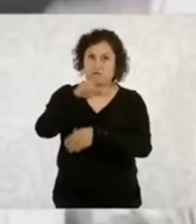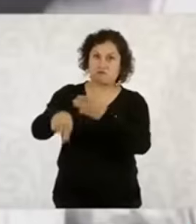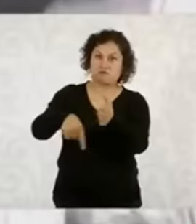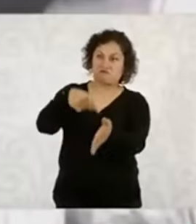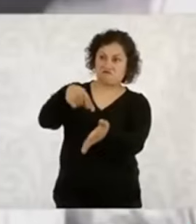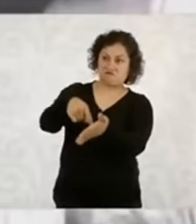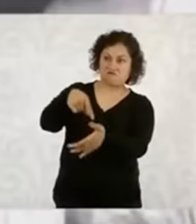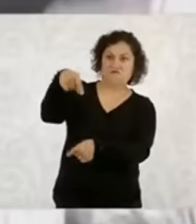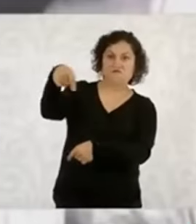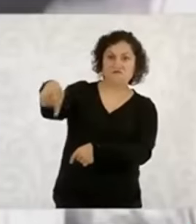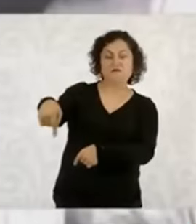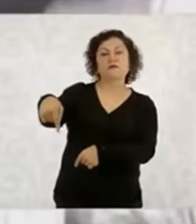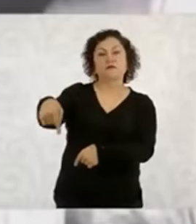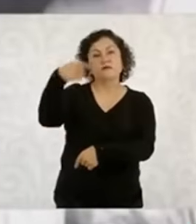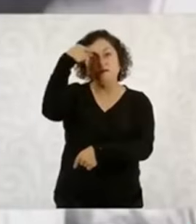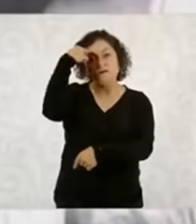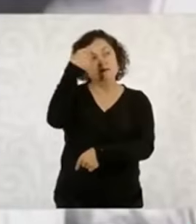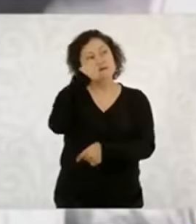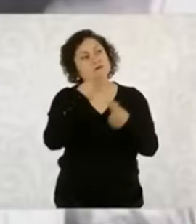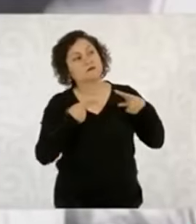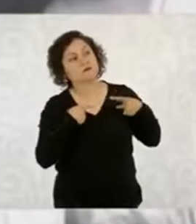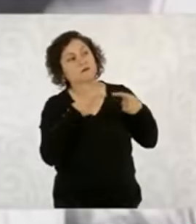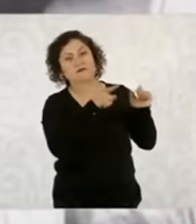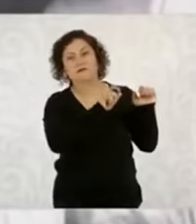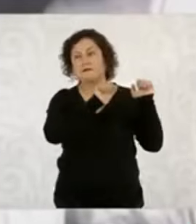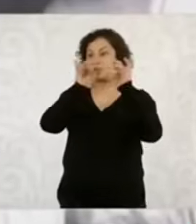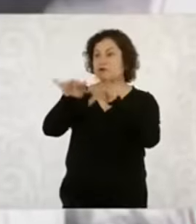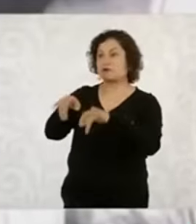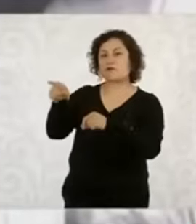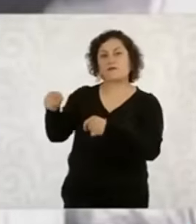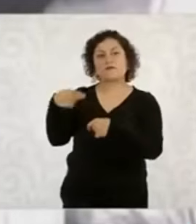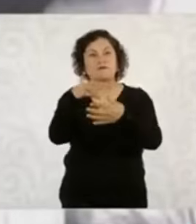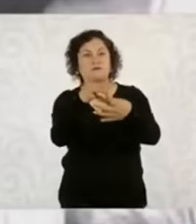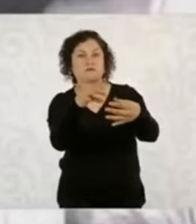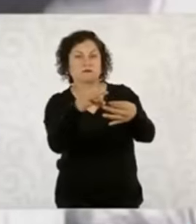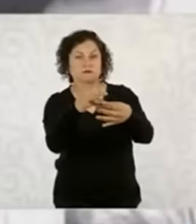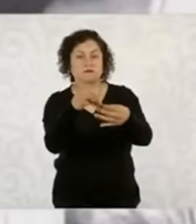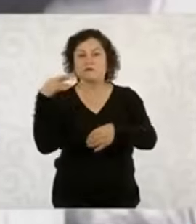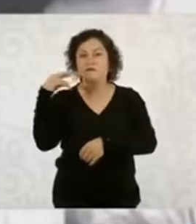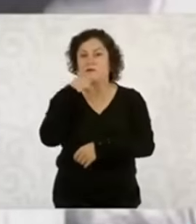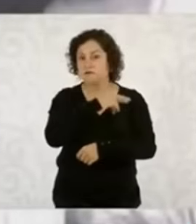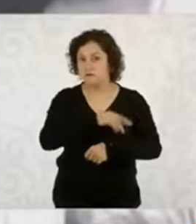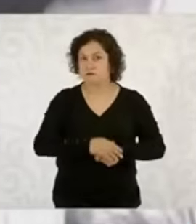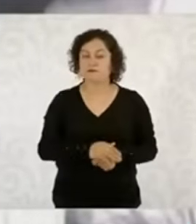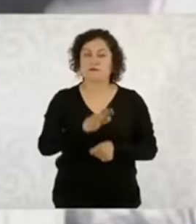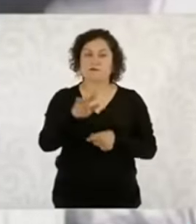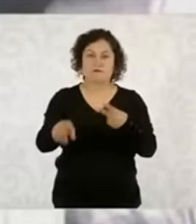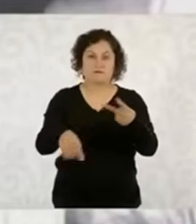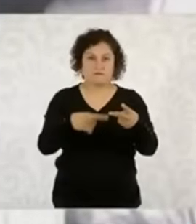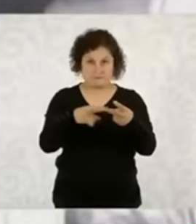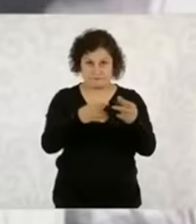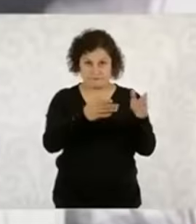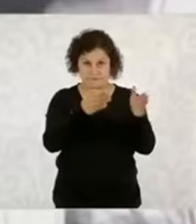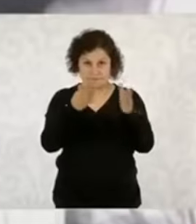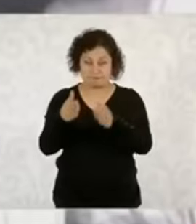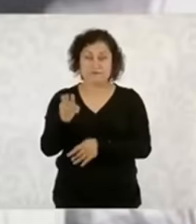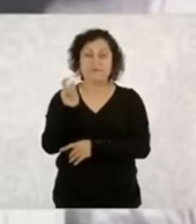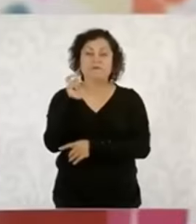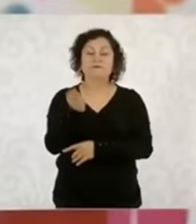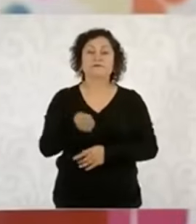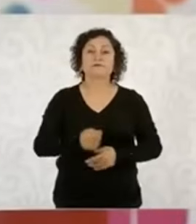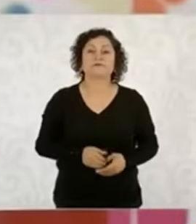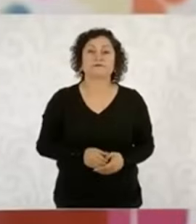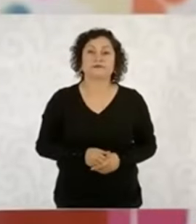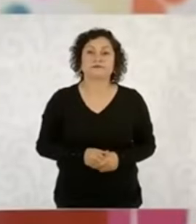permiten tener resoluciones más rápido para los inicios de los trabajos. Ahora vamos a la etapa,